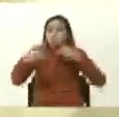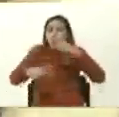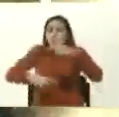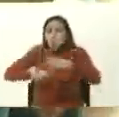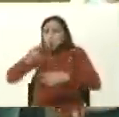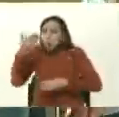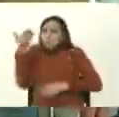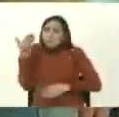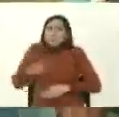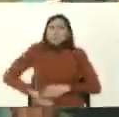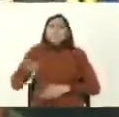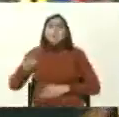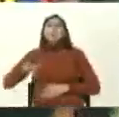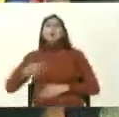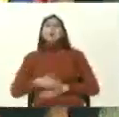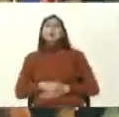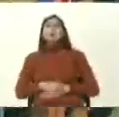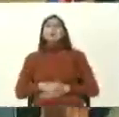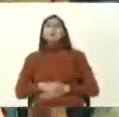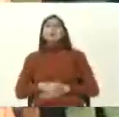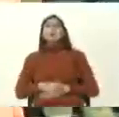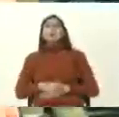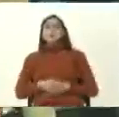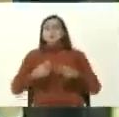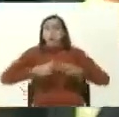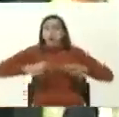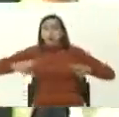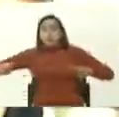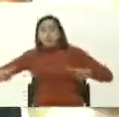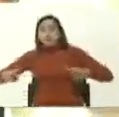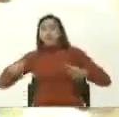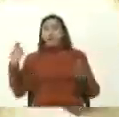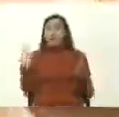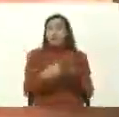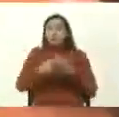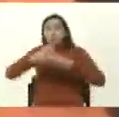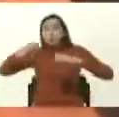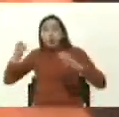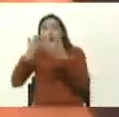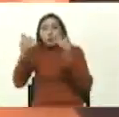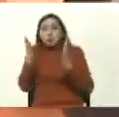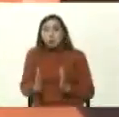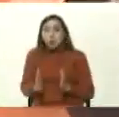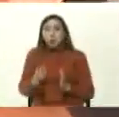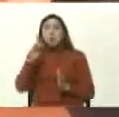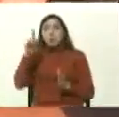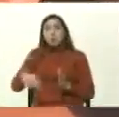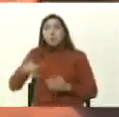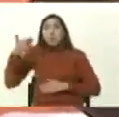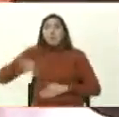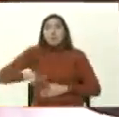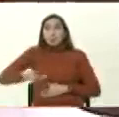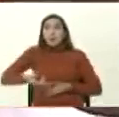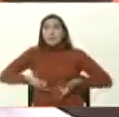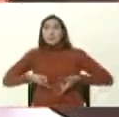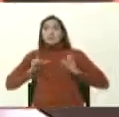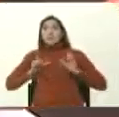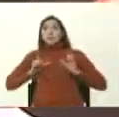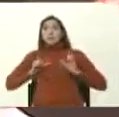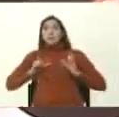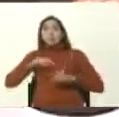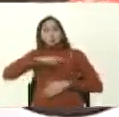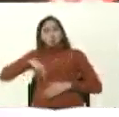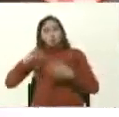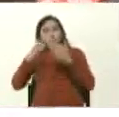tan importante, lo que es el B-Ticket, la recuperación del pasaje preferencial estudiantil que nos va a permitir a nosotros como